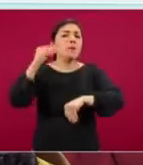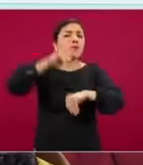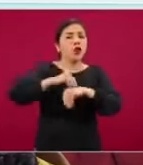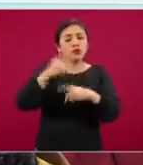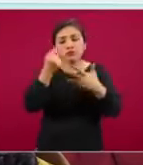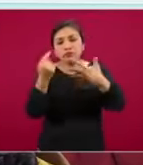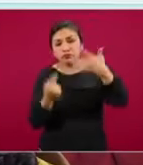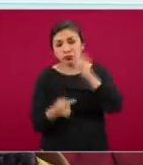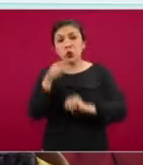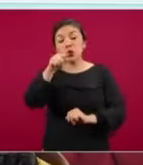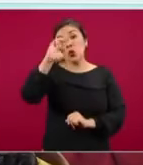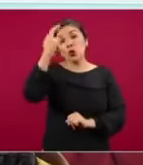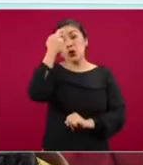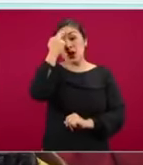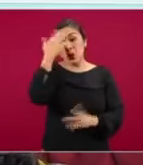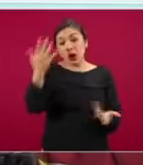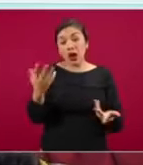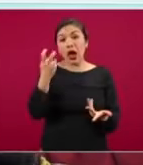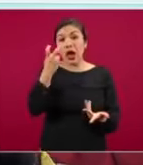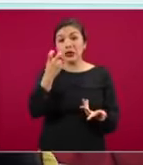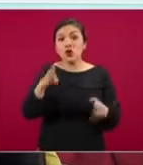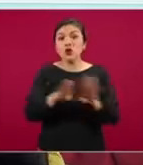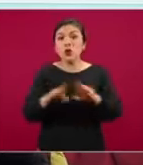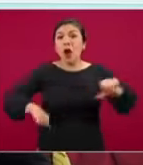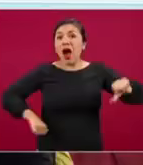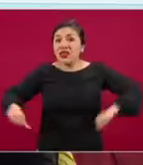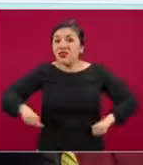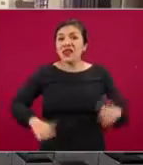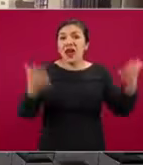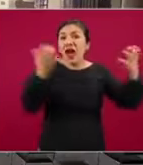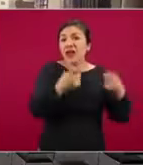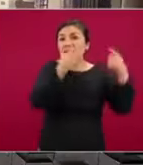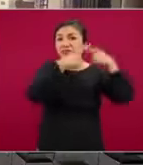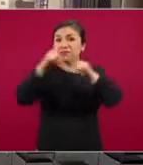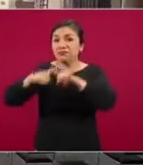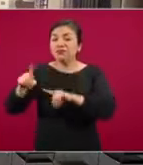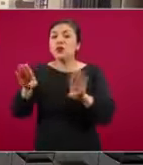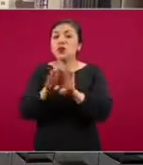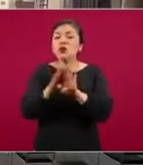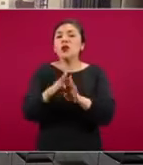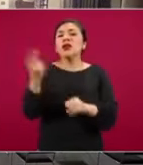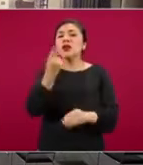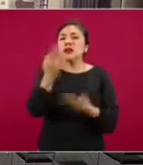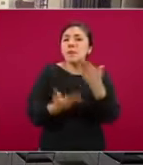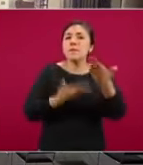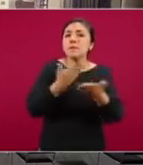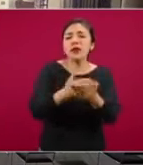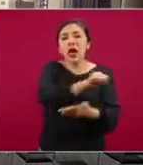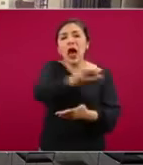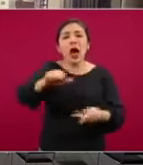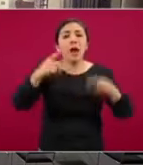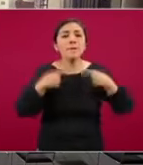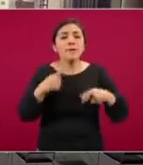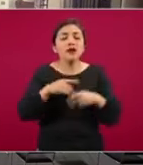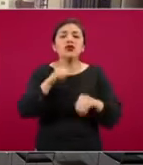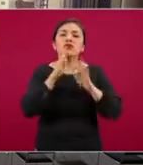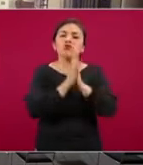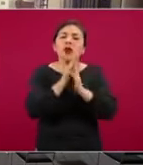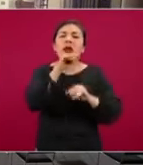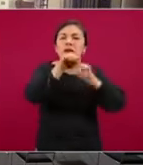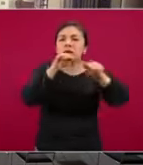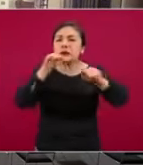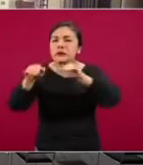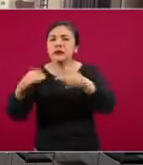tiempo. Recordemos que estas intervenciones, estas actividades, estas solicitudes a la población y